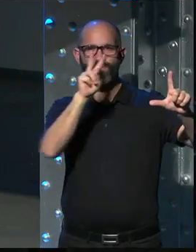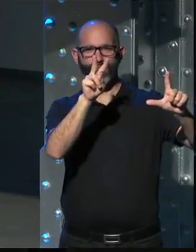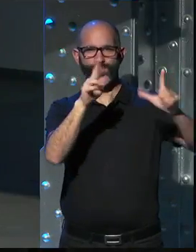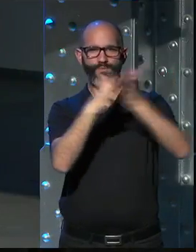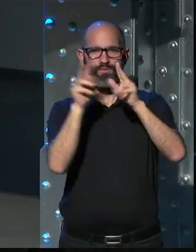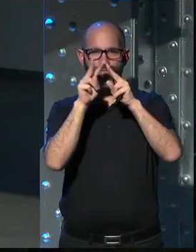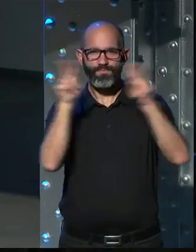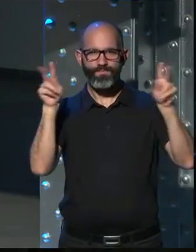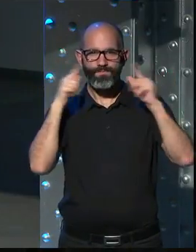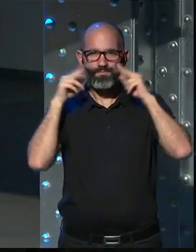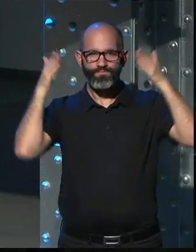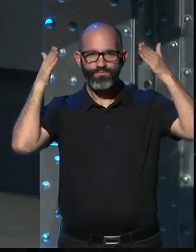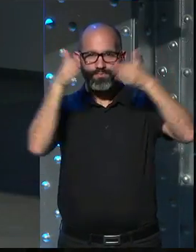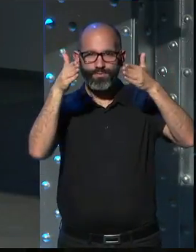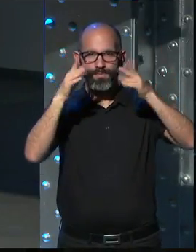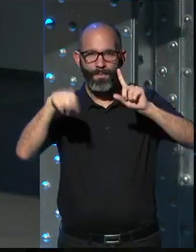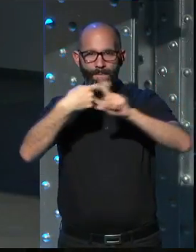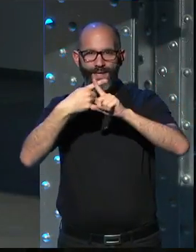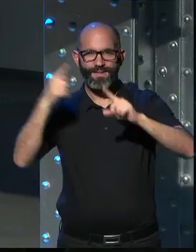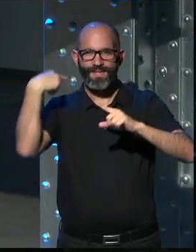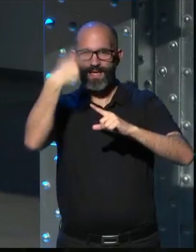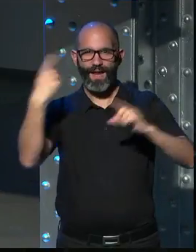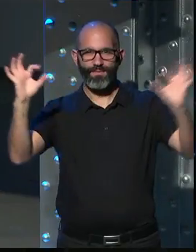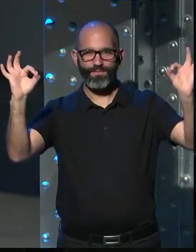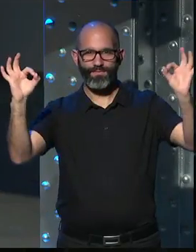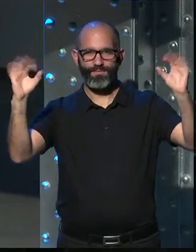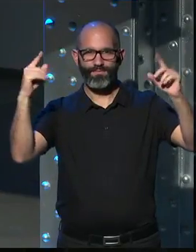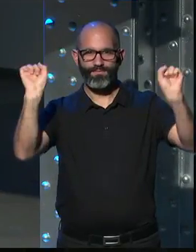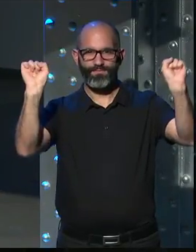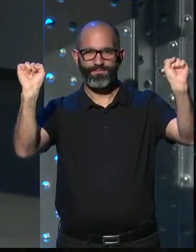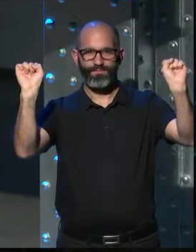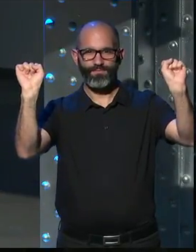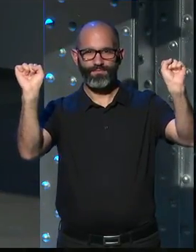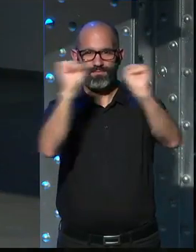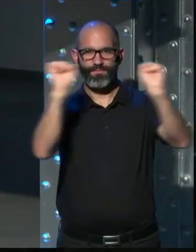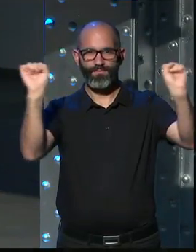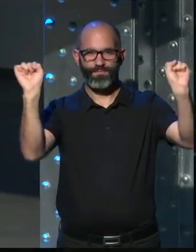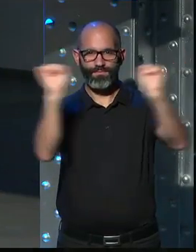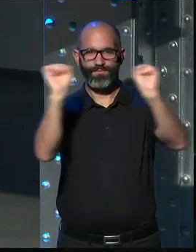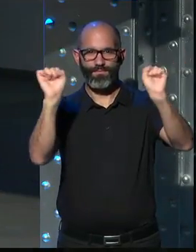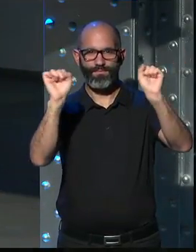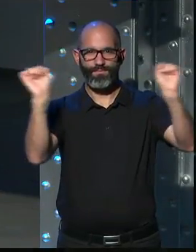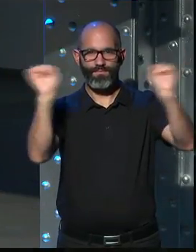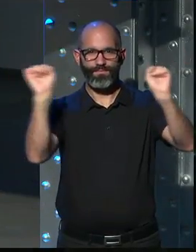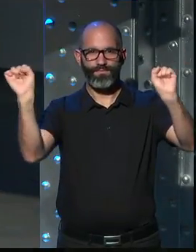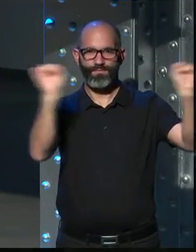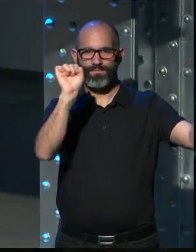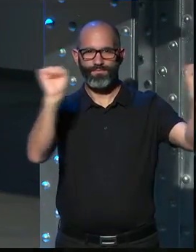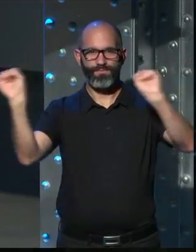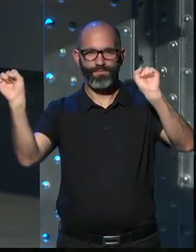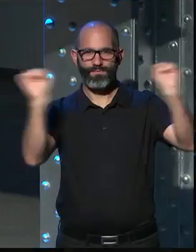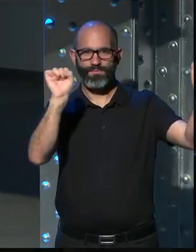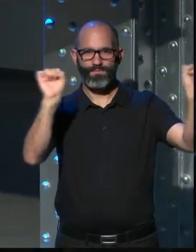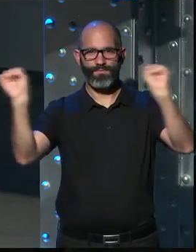mientras prestamos atención a las caras de los lados. Es decir, estamos mirando al centro, pero prestando atención a las caras de la derecha y la de la